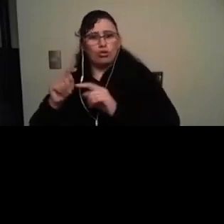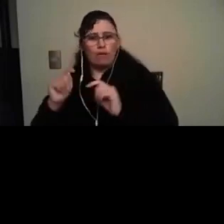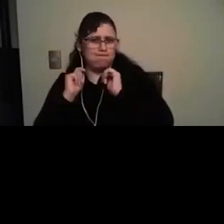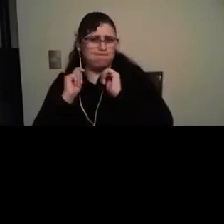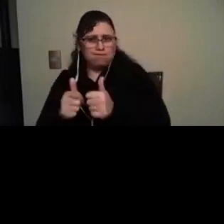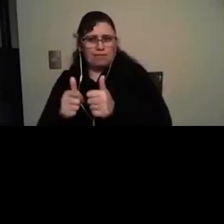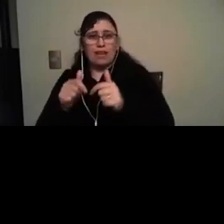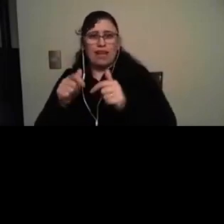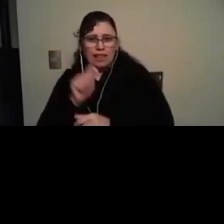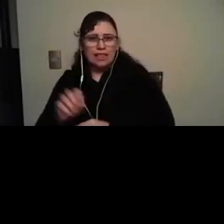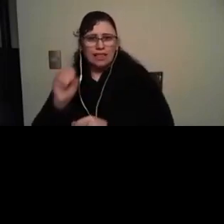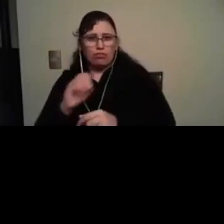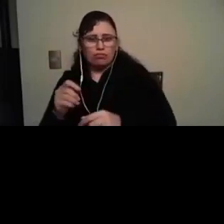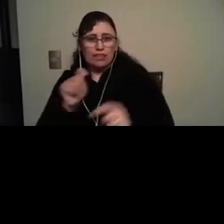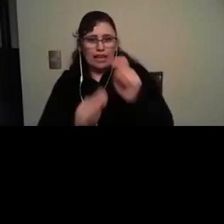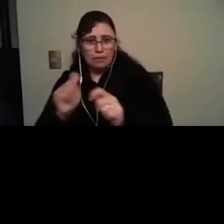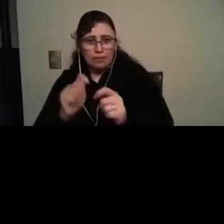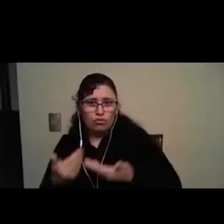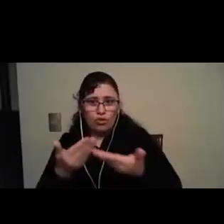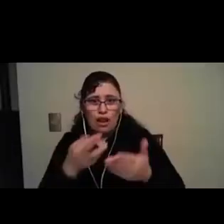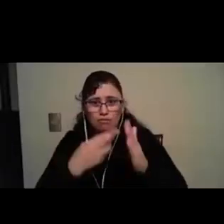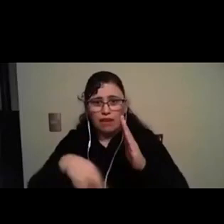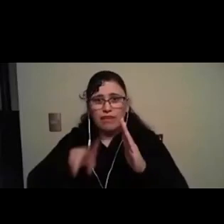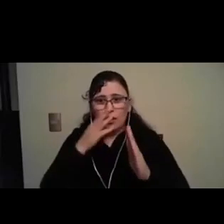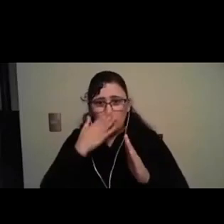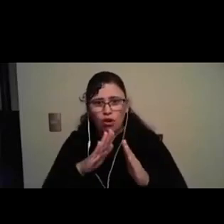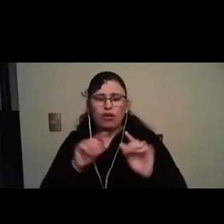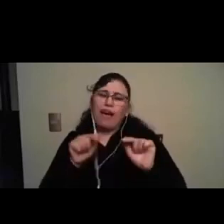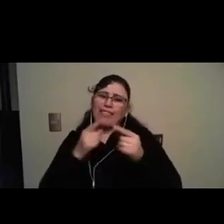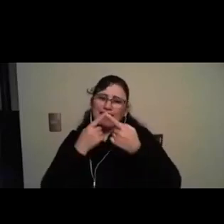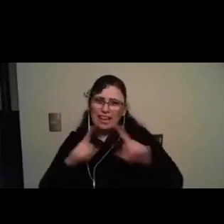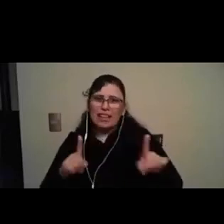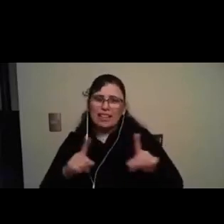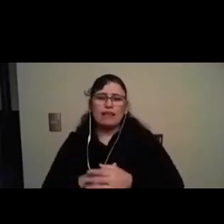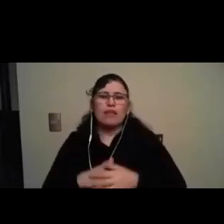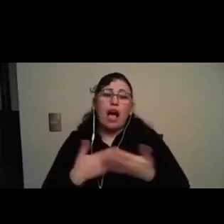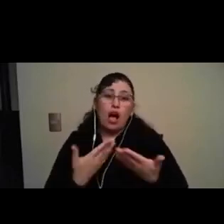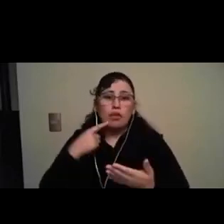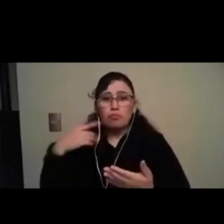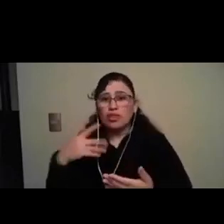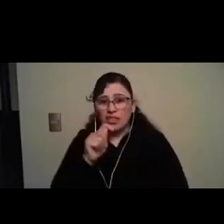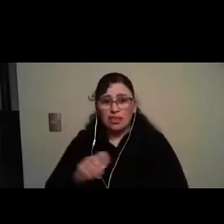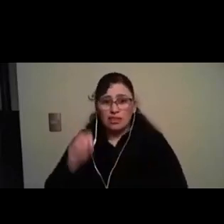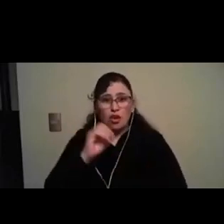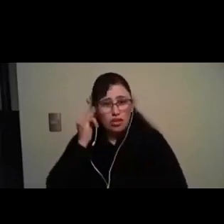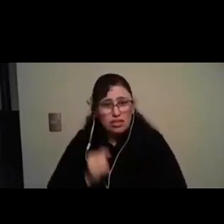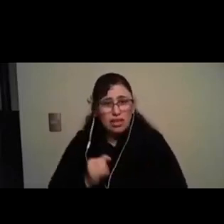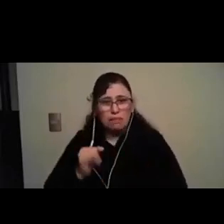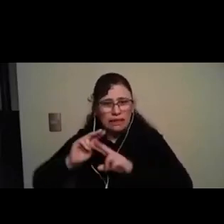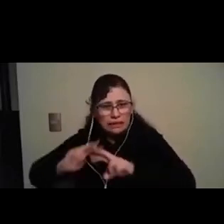en toda otra área, requiere de estudio, requiere de especialización, requiere de dedicación, requiere de paciencia,